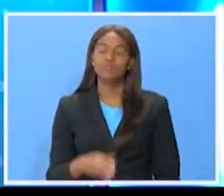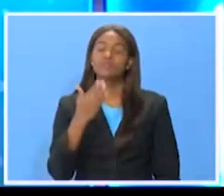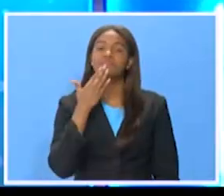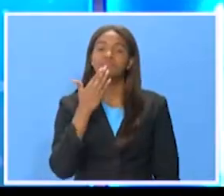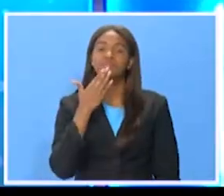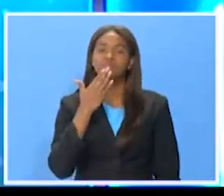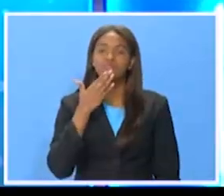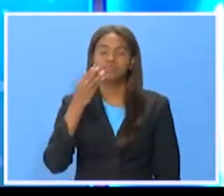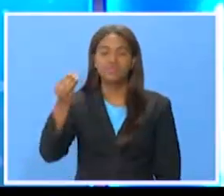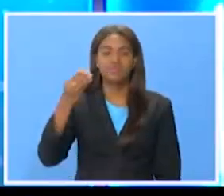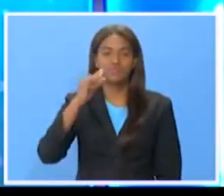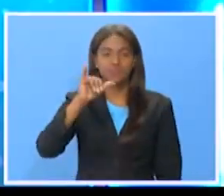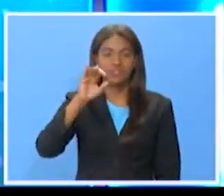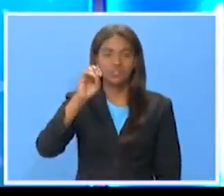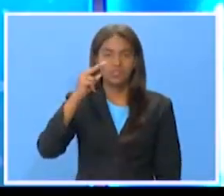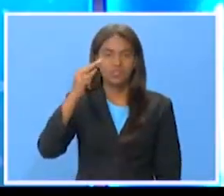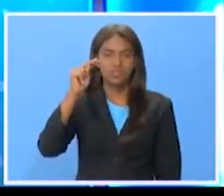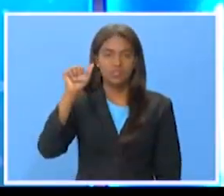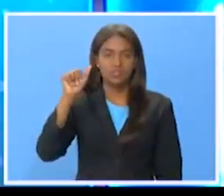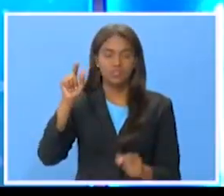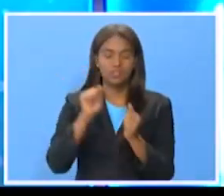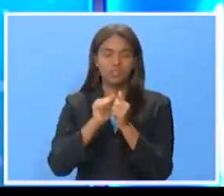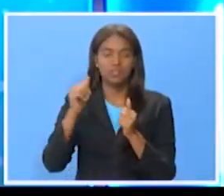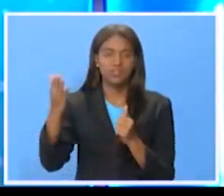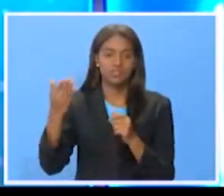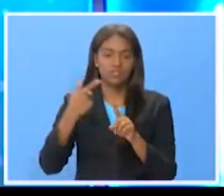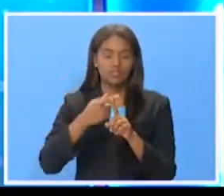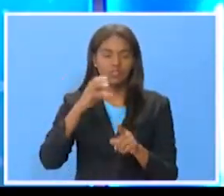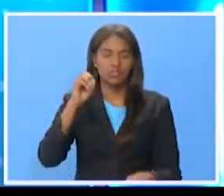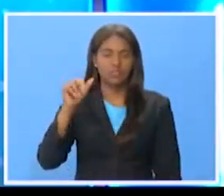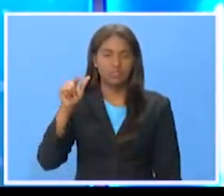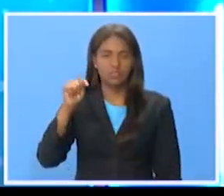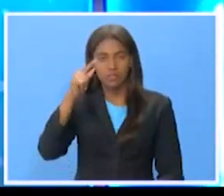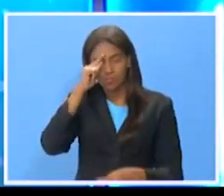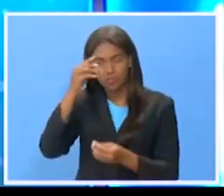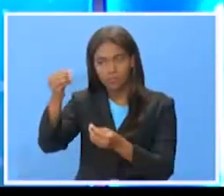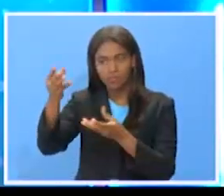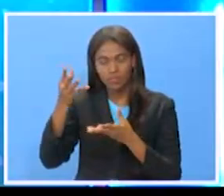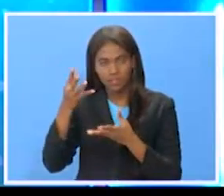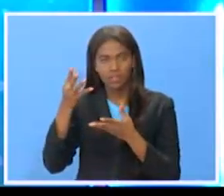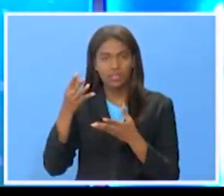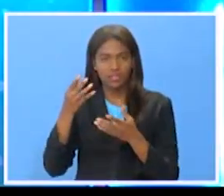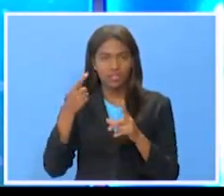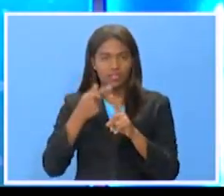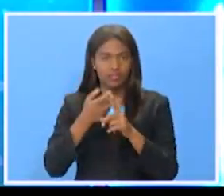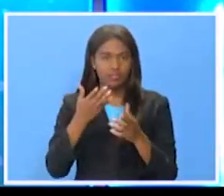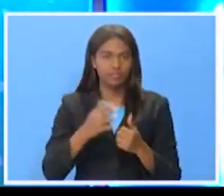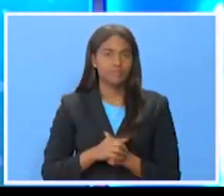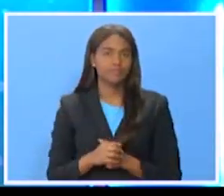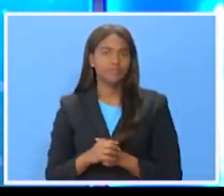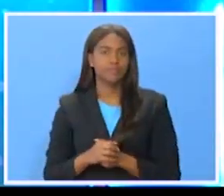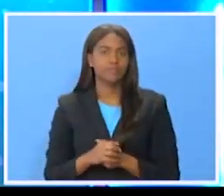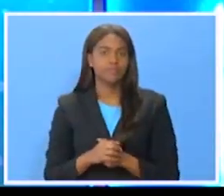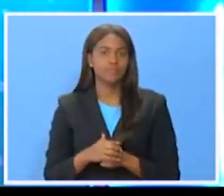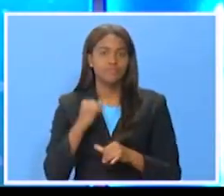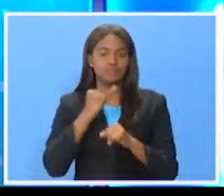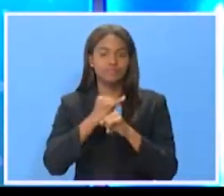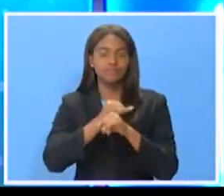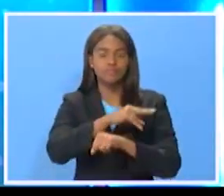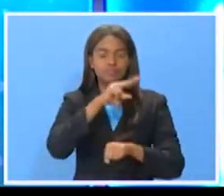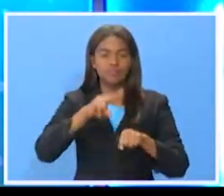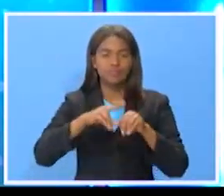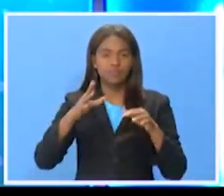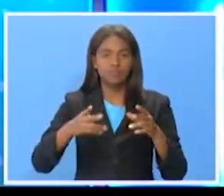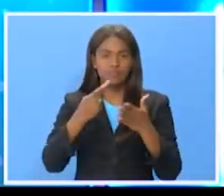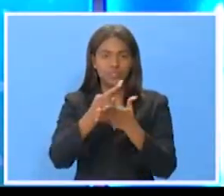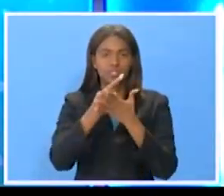Muchísimas gracias, Joana, y al predictor desde la ONAMET por estas informaciones meteorológicas. Señores, el Instituto Nacional